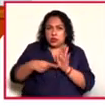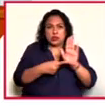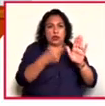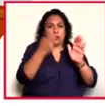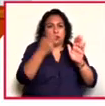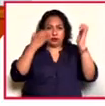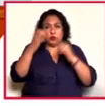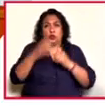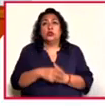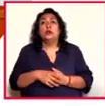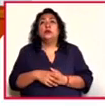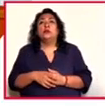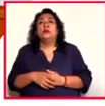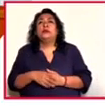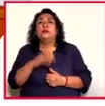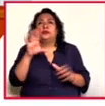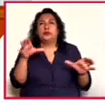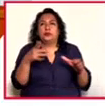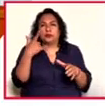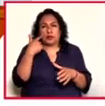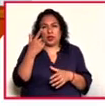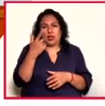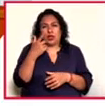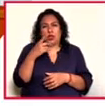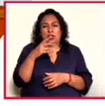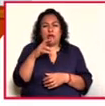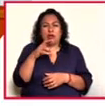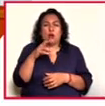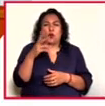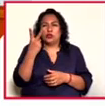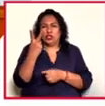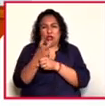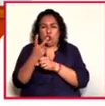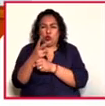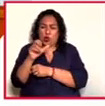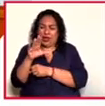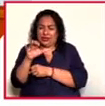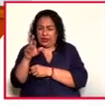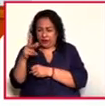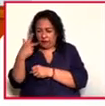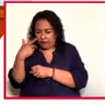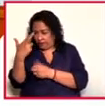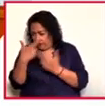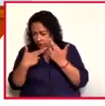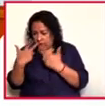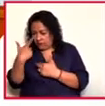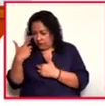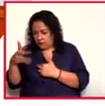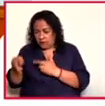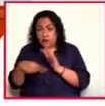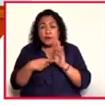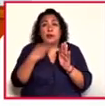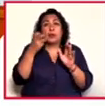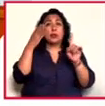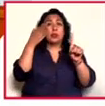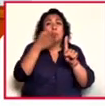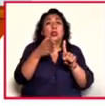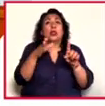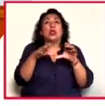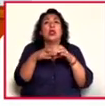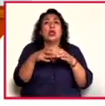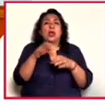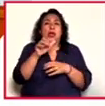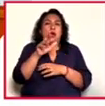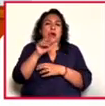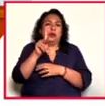Revisiones de la colección 2, Revisiones del acervo 2, que está centrada en la colección de arte popular